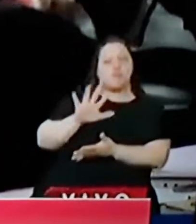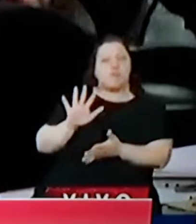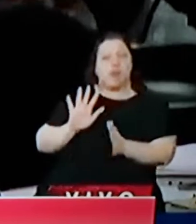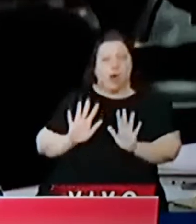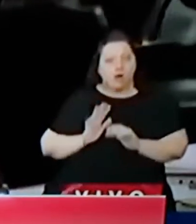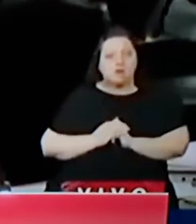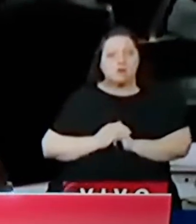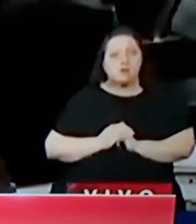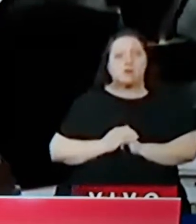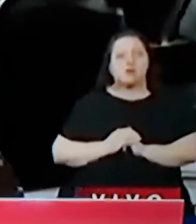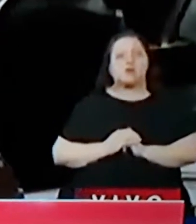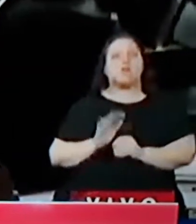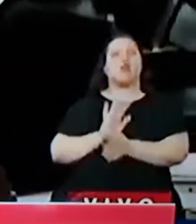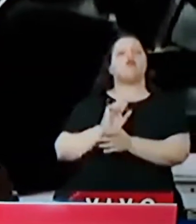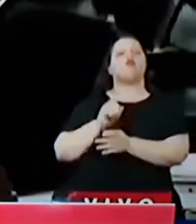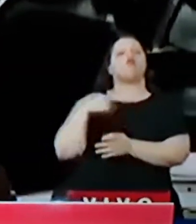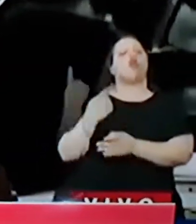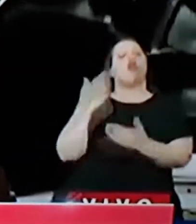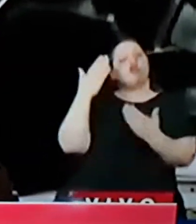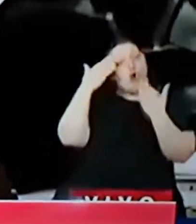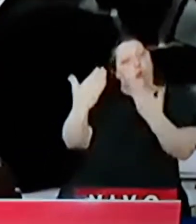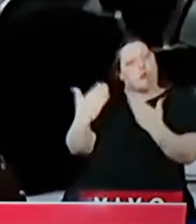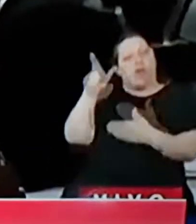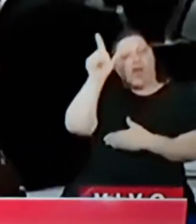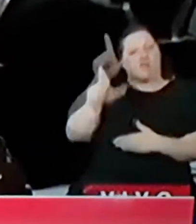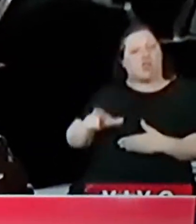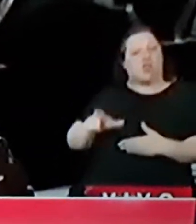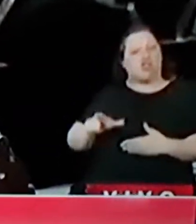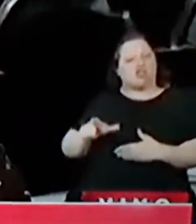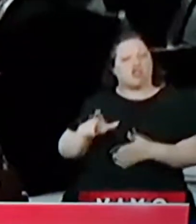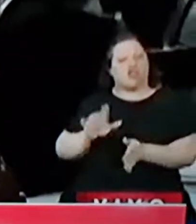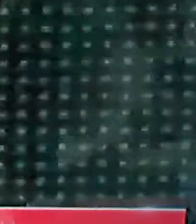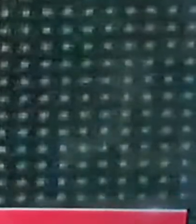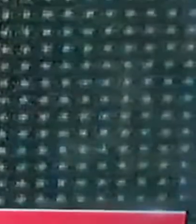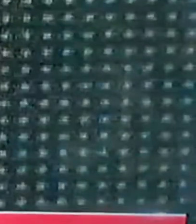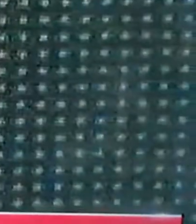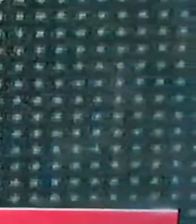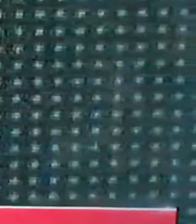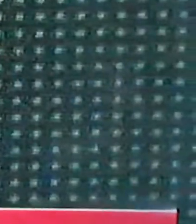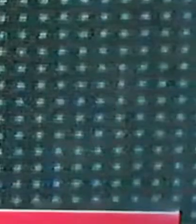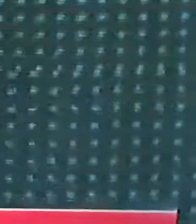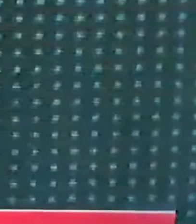una persona que ha sido una verdadera deshonra para... ¡Qué hijo de puta!